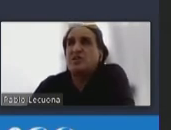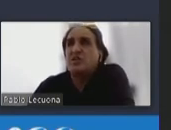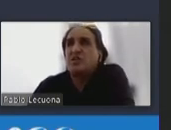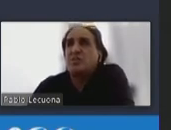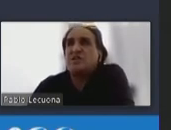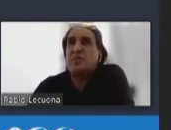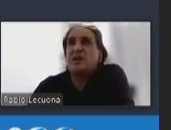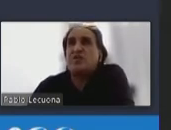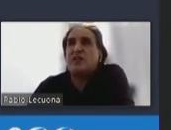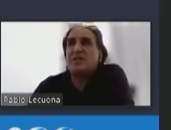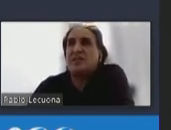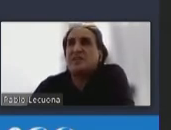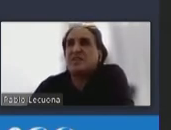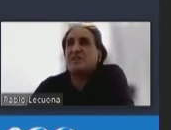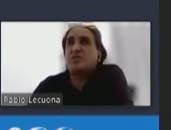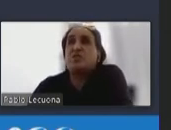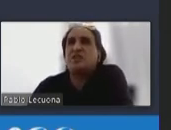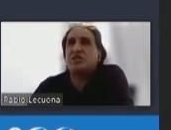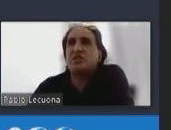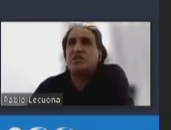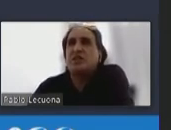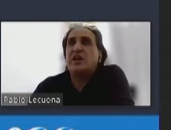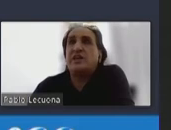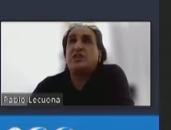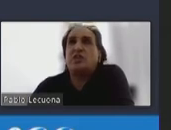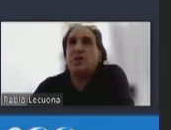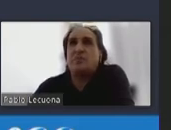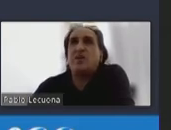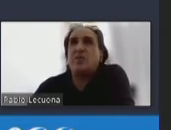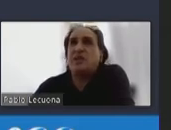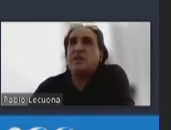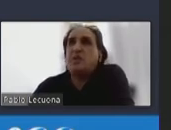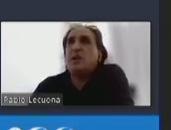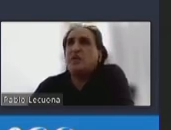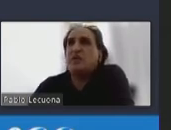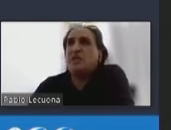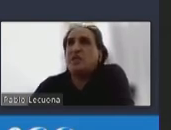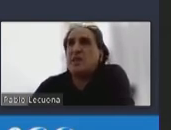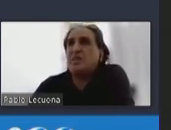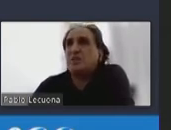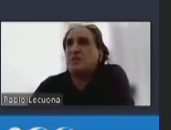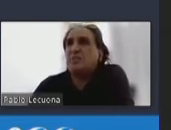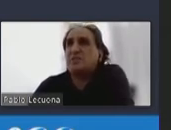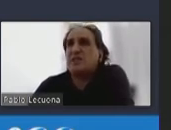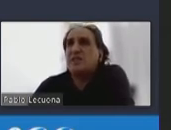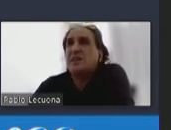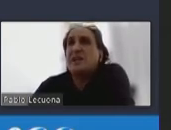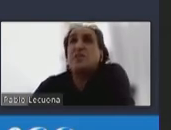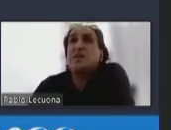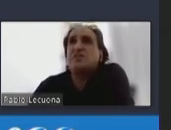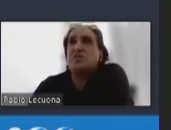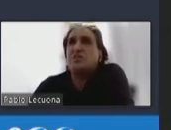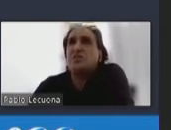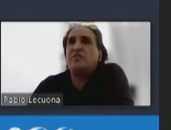cosas principales, fundamentales. Acceso a educación. En estos tiempos de pandemia, donde rápidamente hubo que pasar a